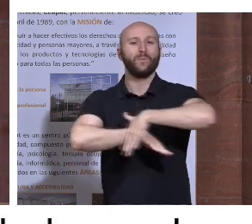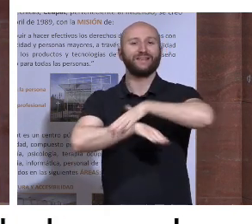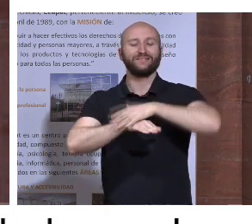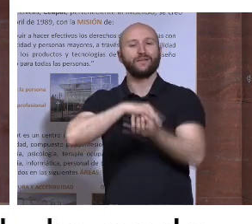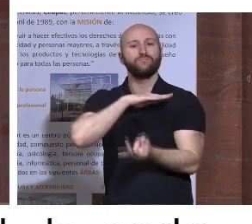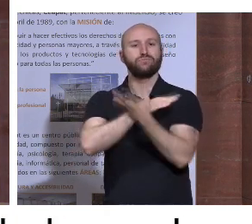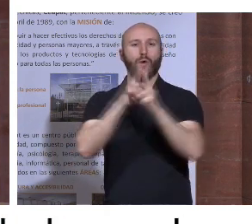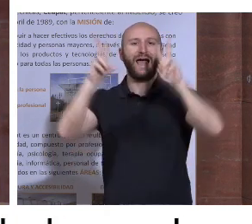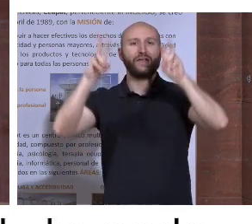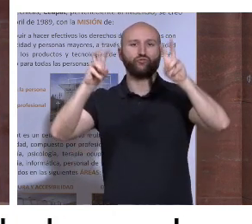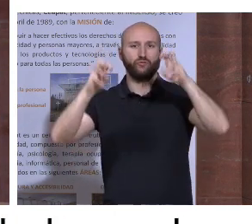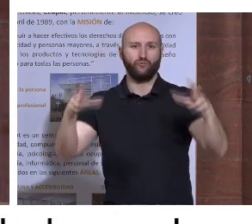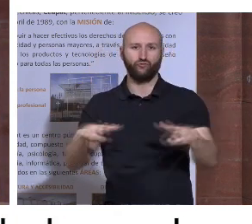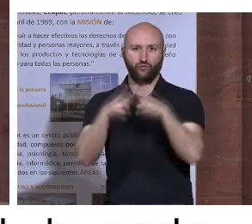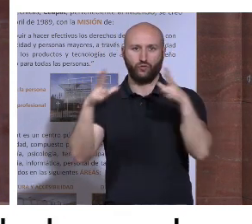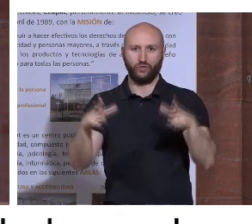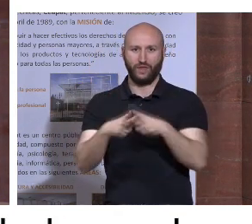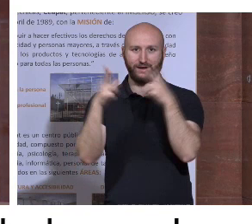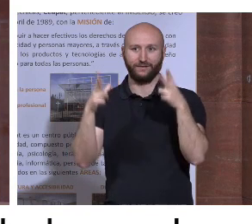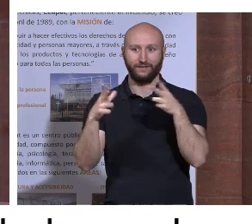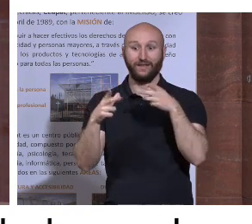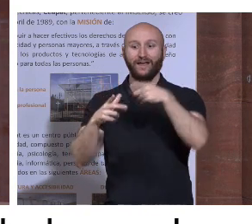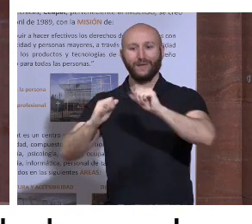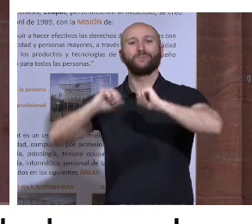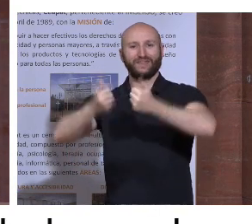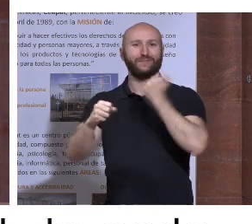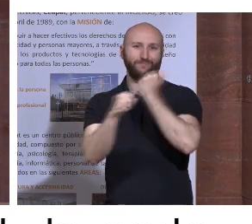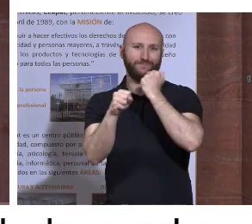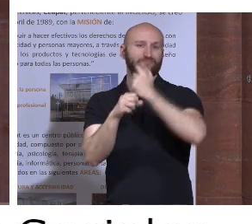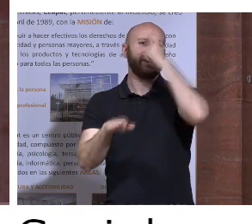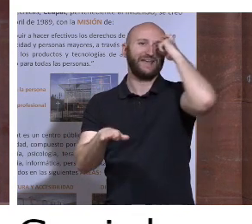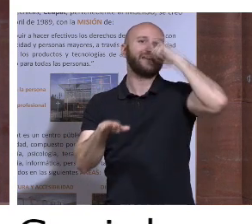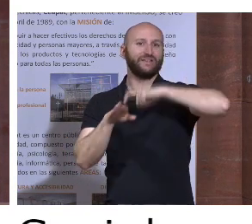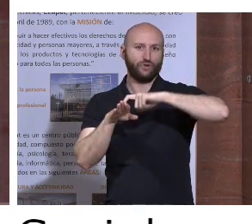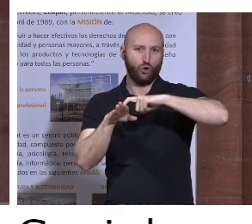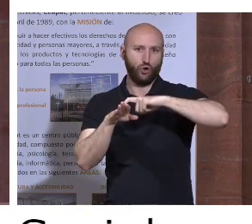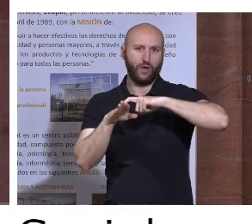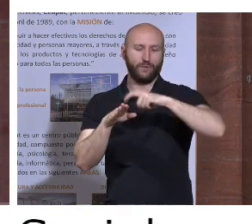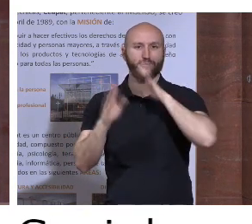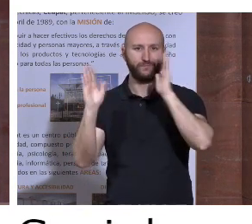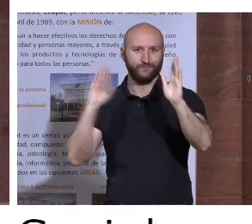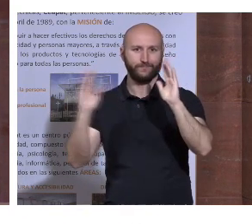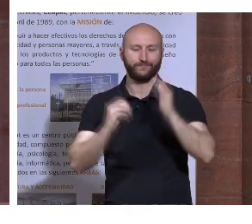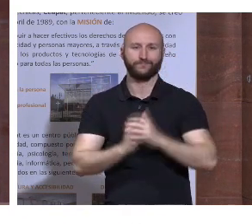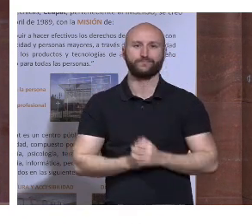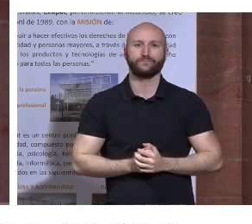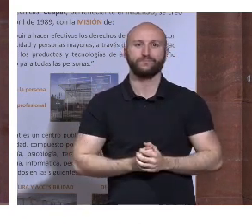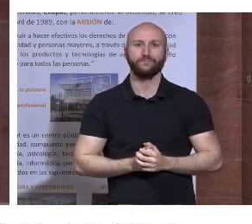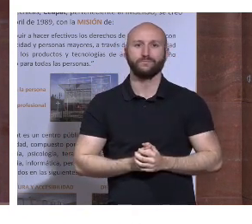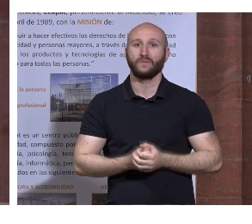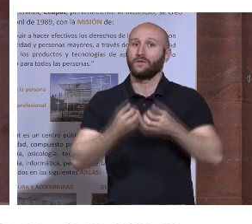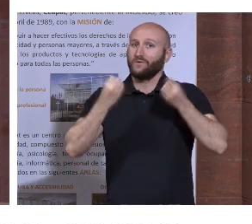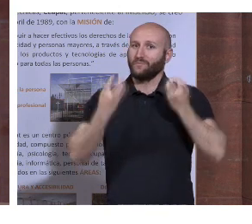Sociales. Allí yo también empecé a trabajar como psicólogo en mis primeros momentos. Bien, no voy